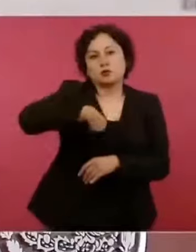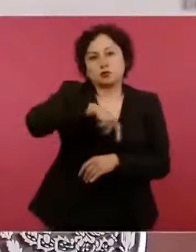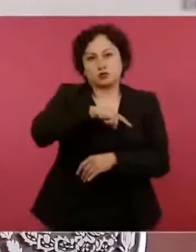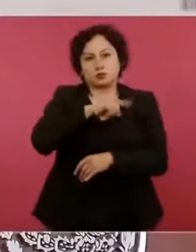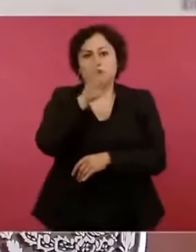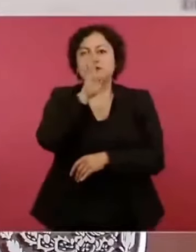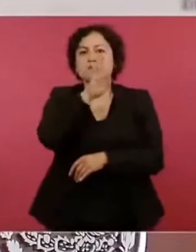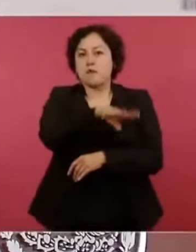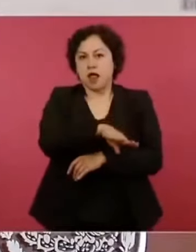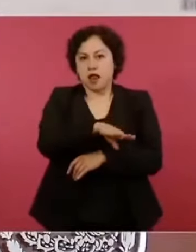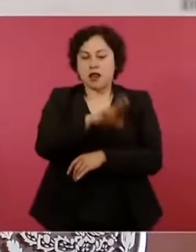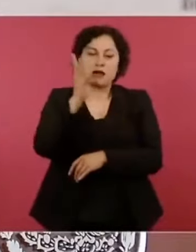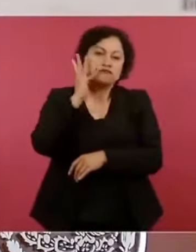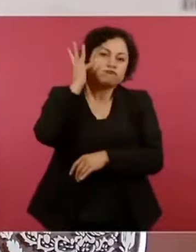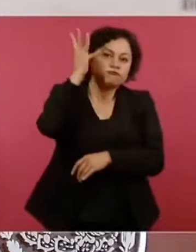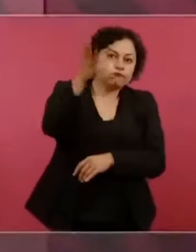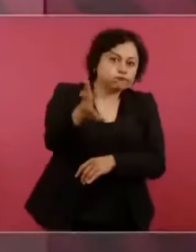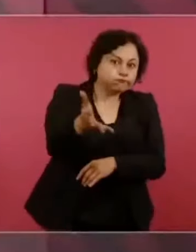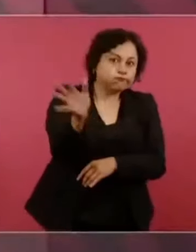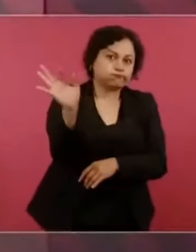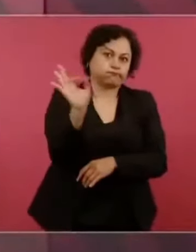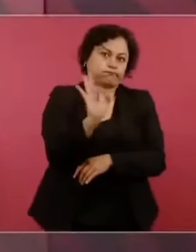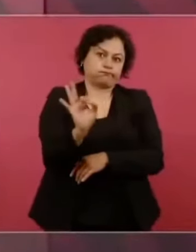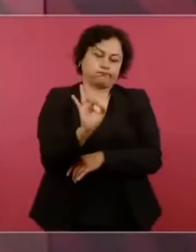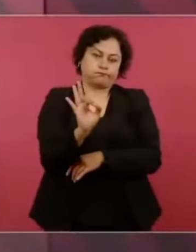hacia adelante,